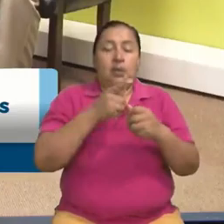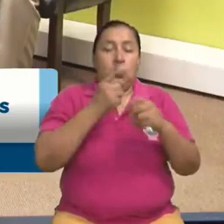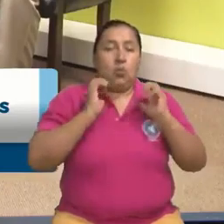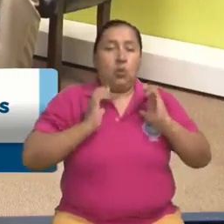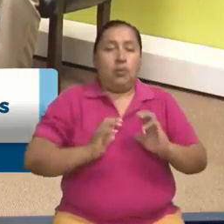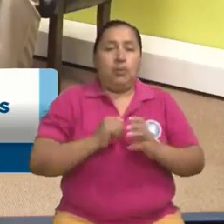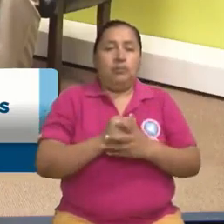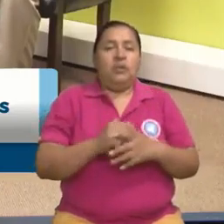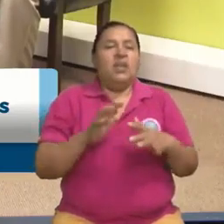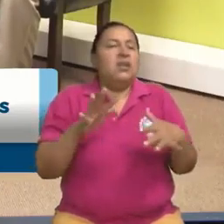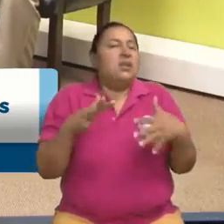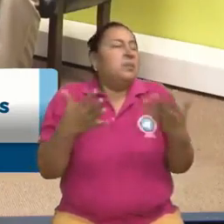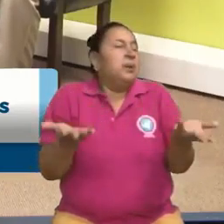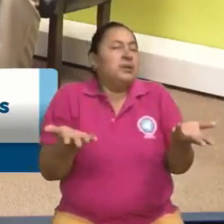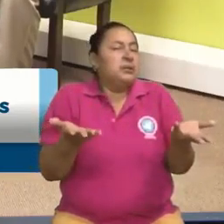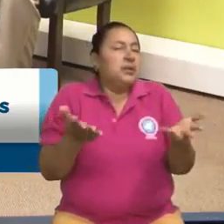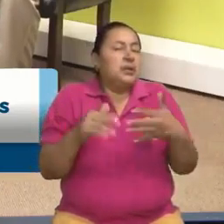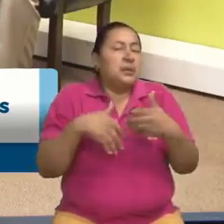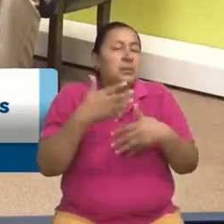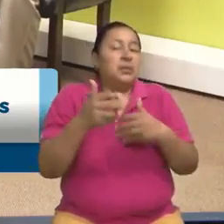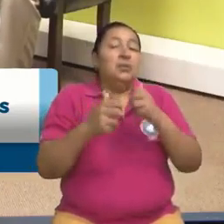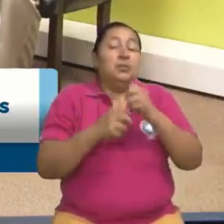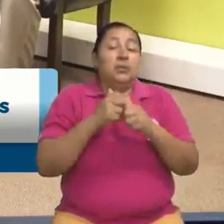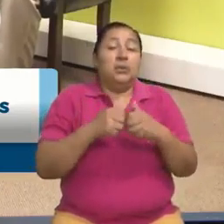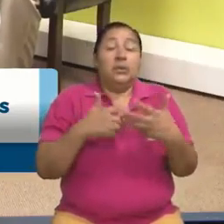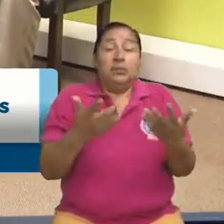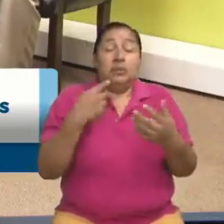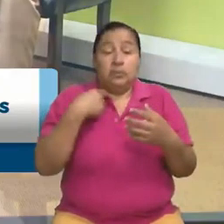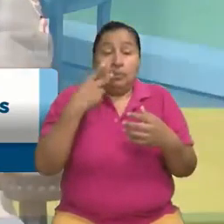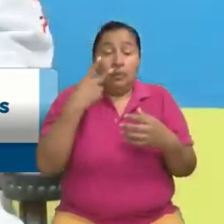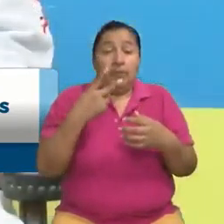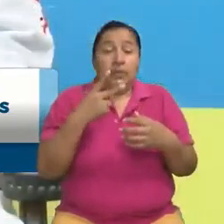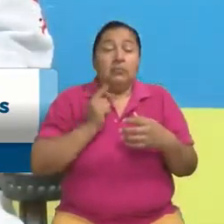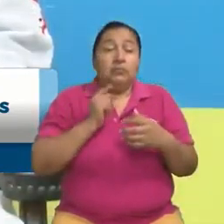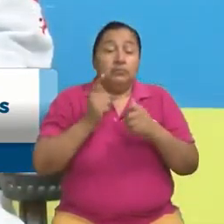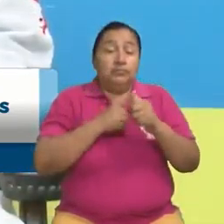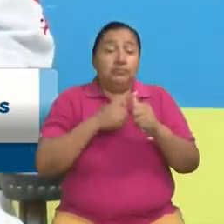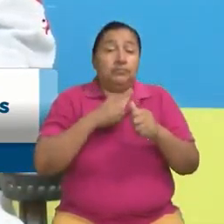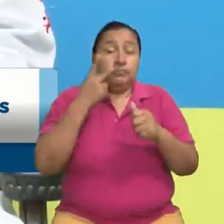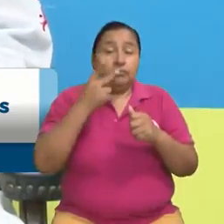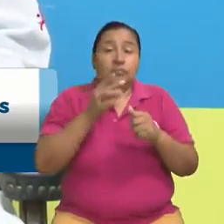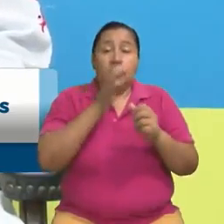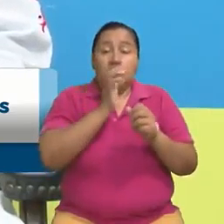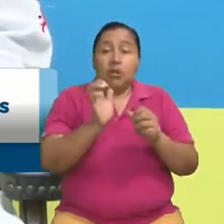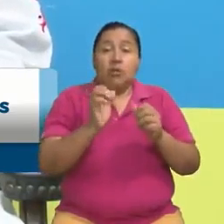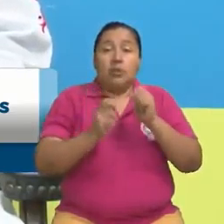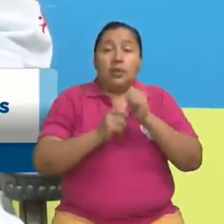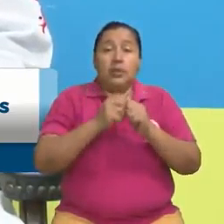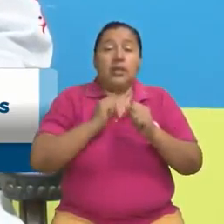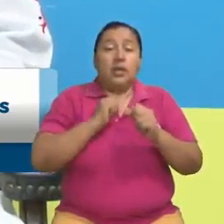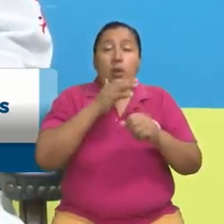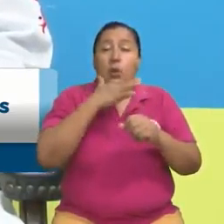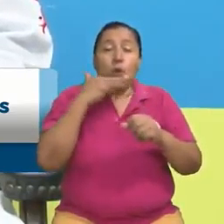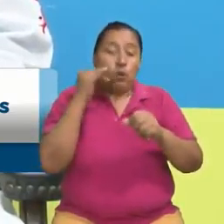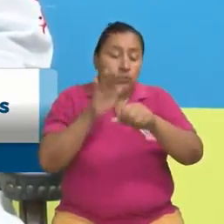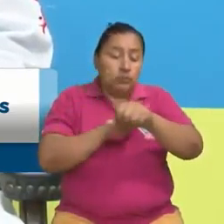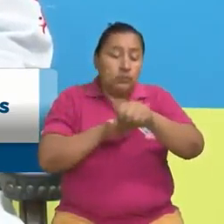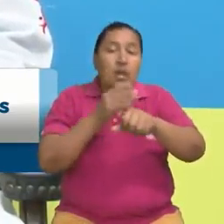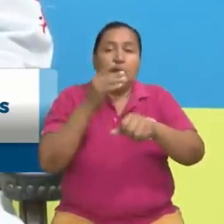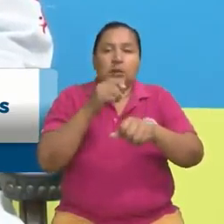esto qué provoca, por ejemplo? ¿Qué consecuencias trae? Entonces, la consecuencia que vamos a tener, la principal, es que el niño va a tener la coloración